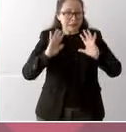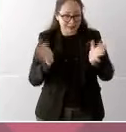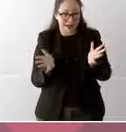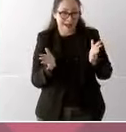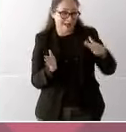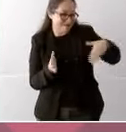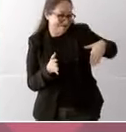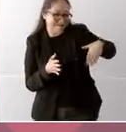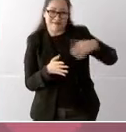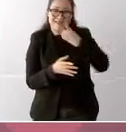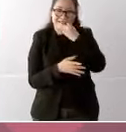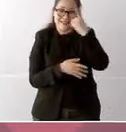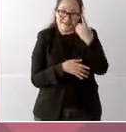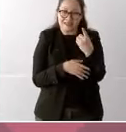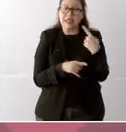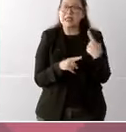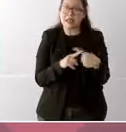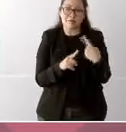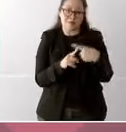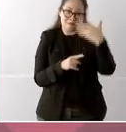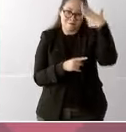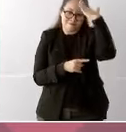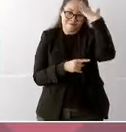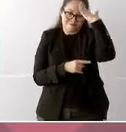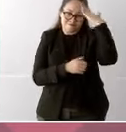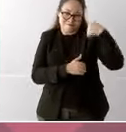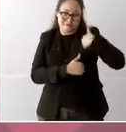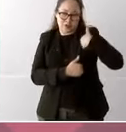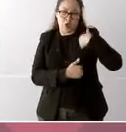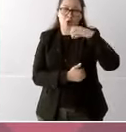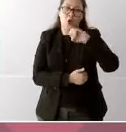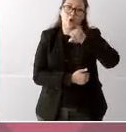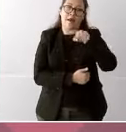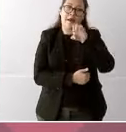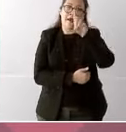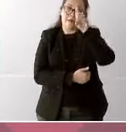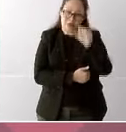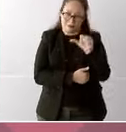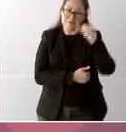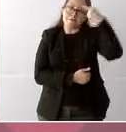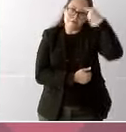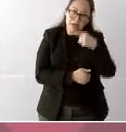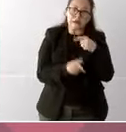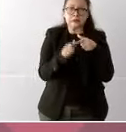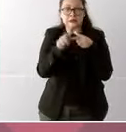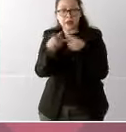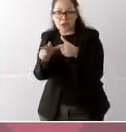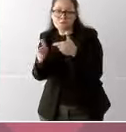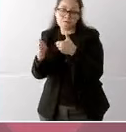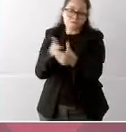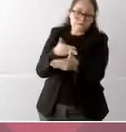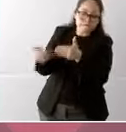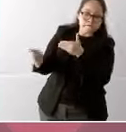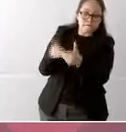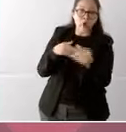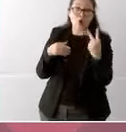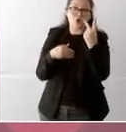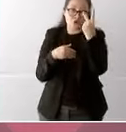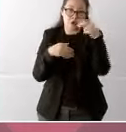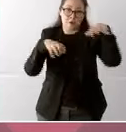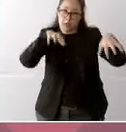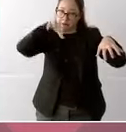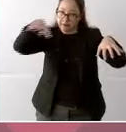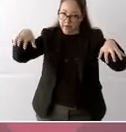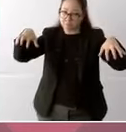lo mencionó el almirante Ojeda, para seguir modernizando los dos